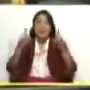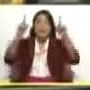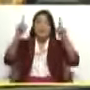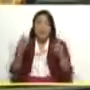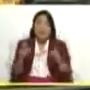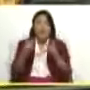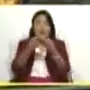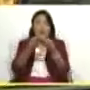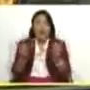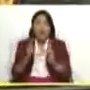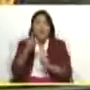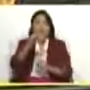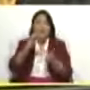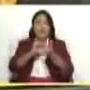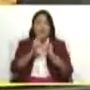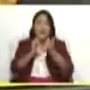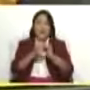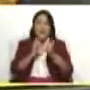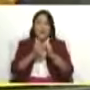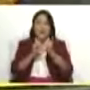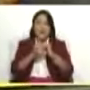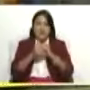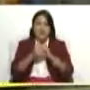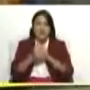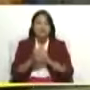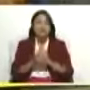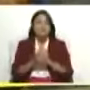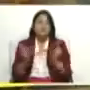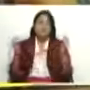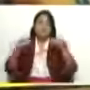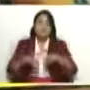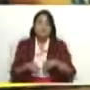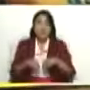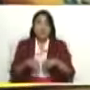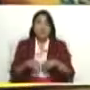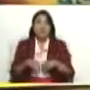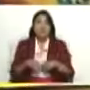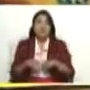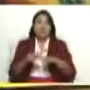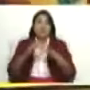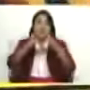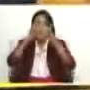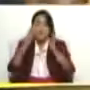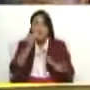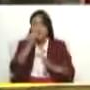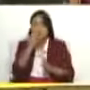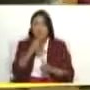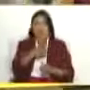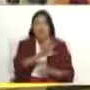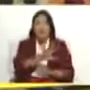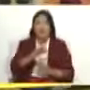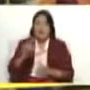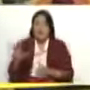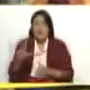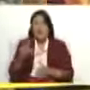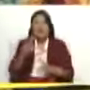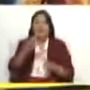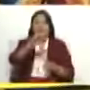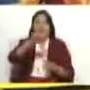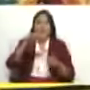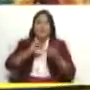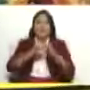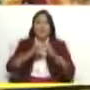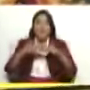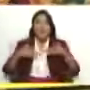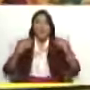con los atletas que se encuentran presentes acá en el salón sol del Perú hablamos de 43 atletas en total un ambiente de